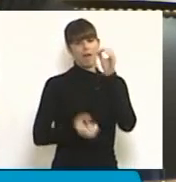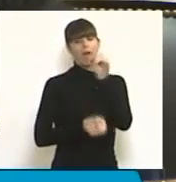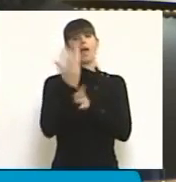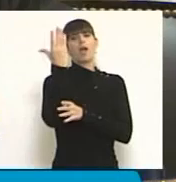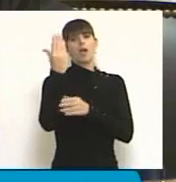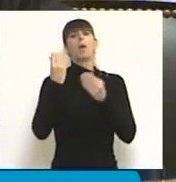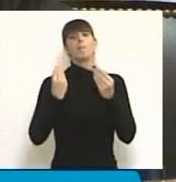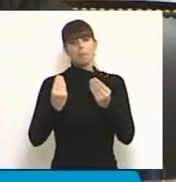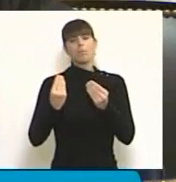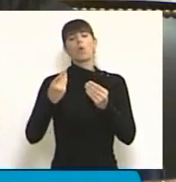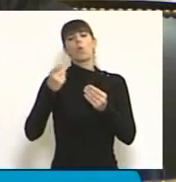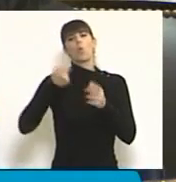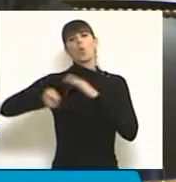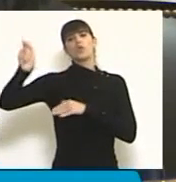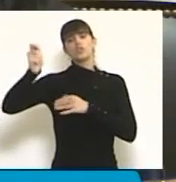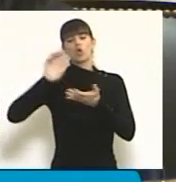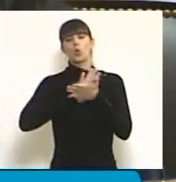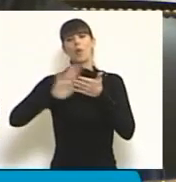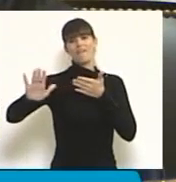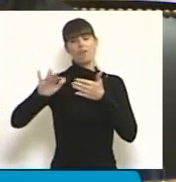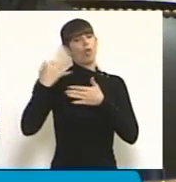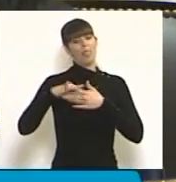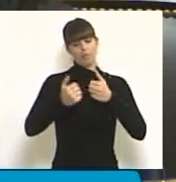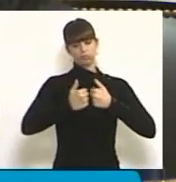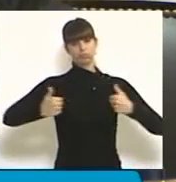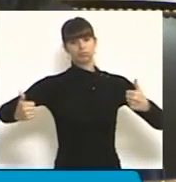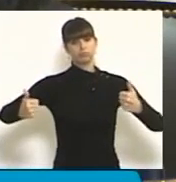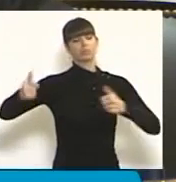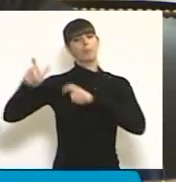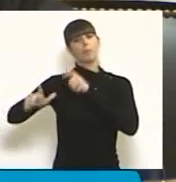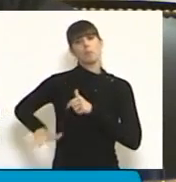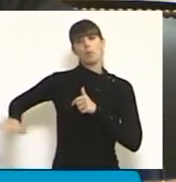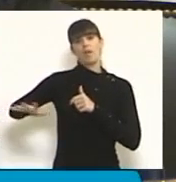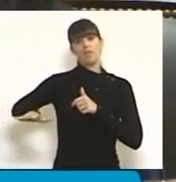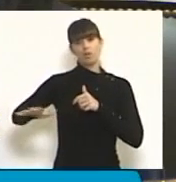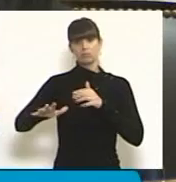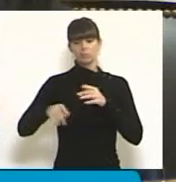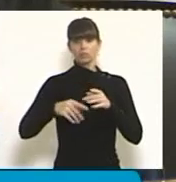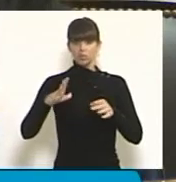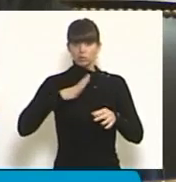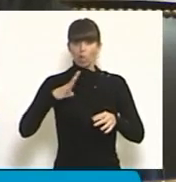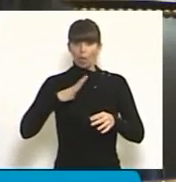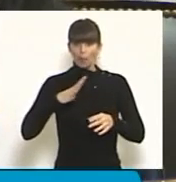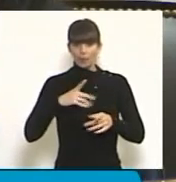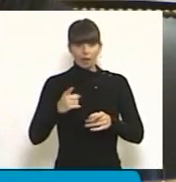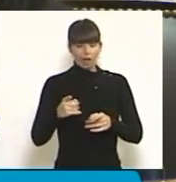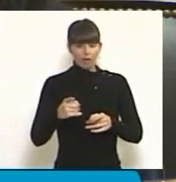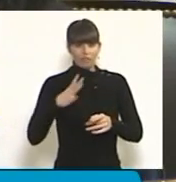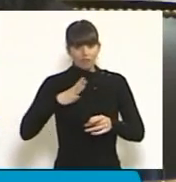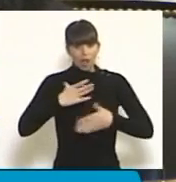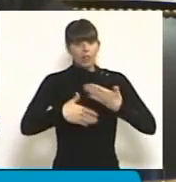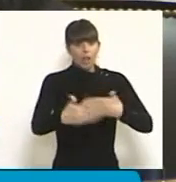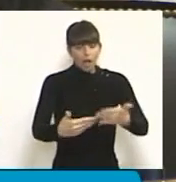este juicio por jurados. Por lo tanto, sigue siendo letra muerta algo que ya se visualizaba o que